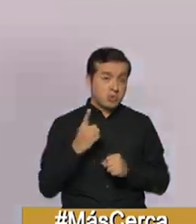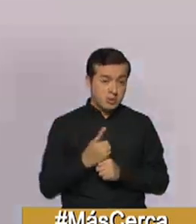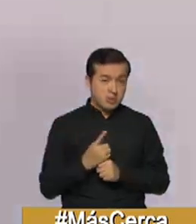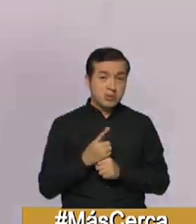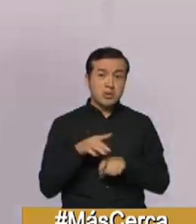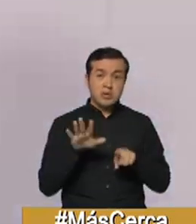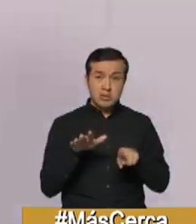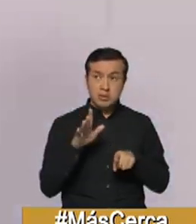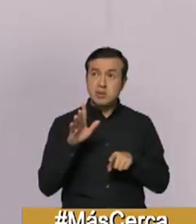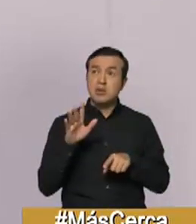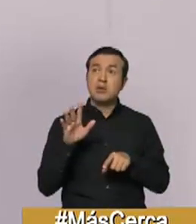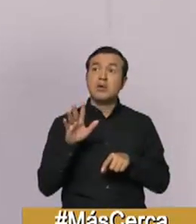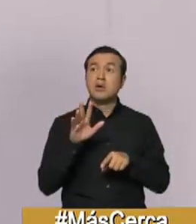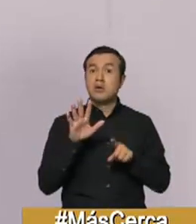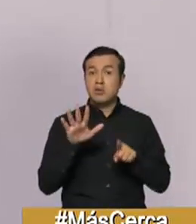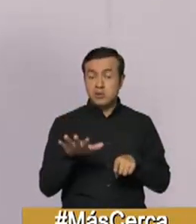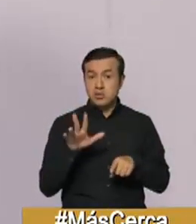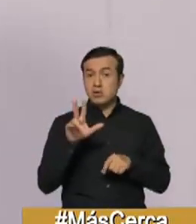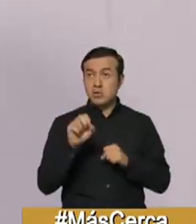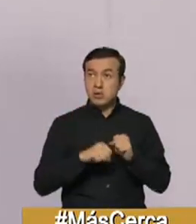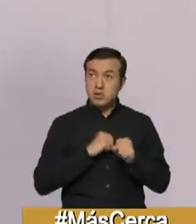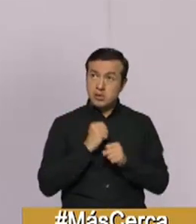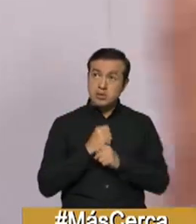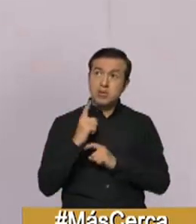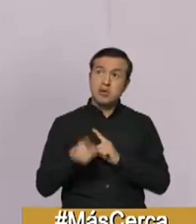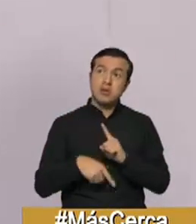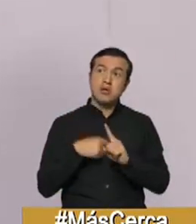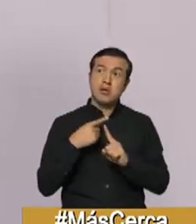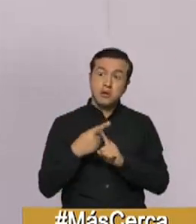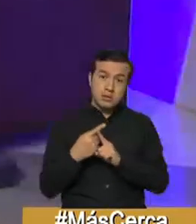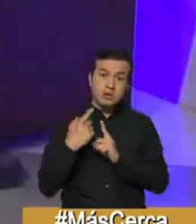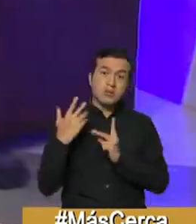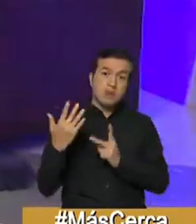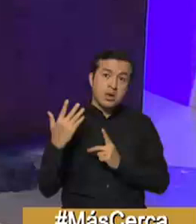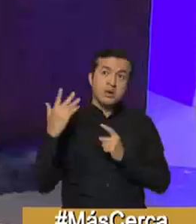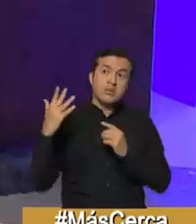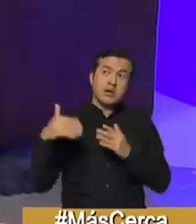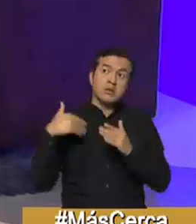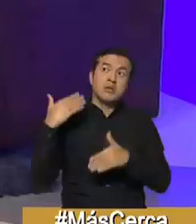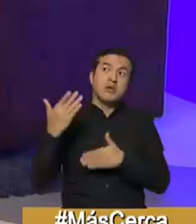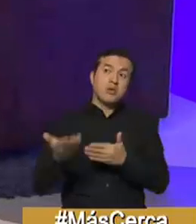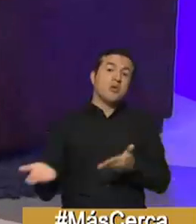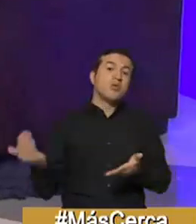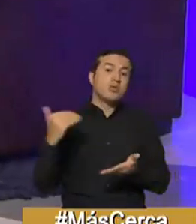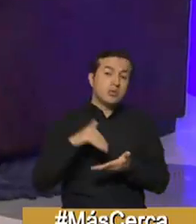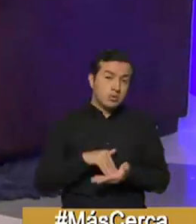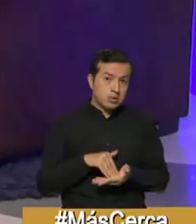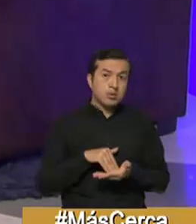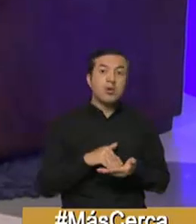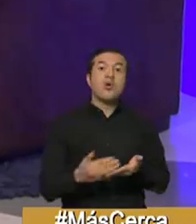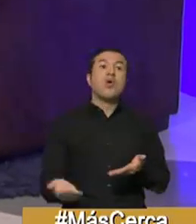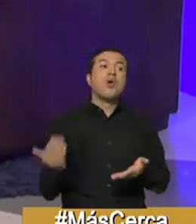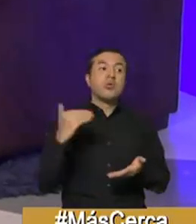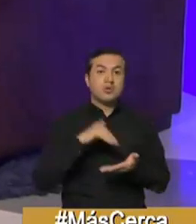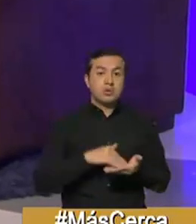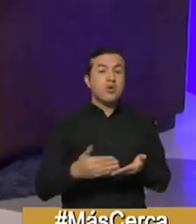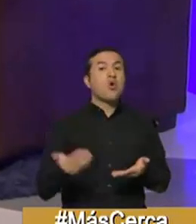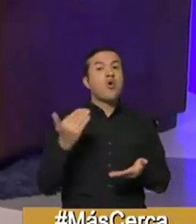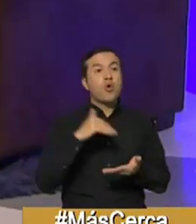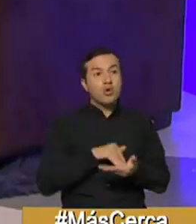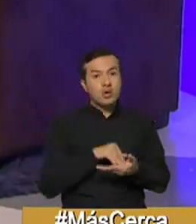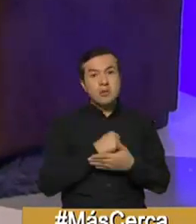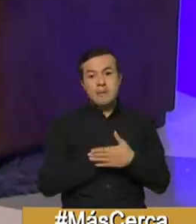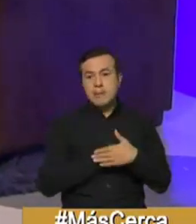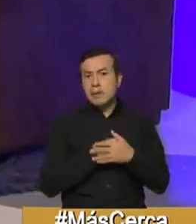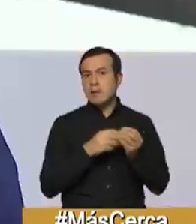6 meses esos 30 cachorros van a tener 6 perritos otra vez más. Van a ser fértiles, van a entrar en celo y se van a